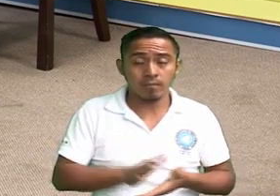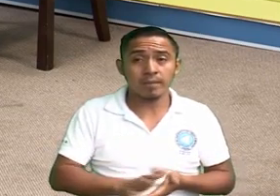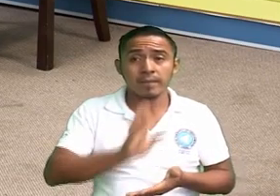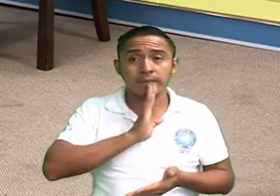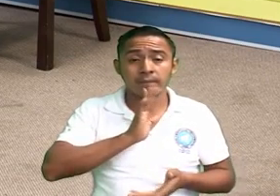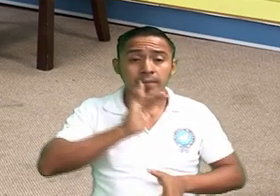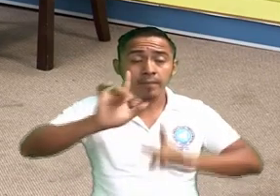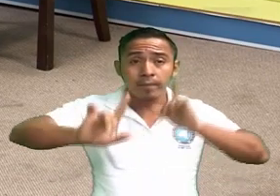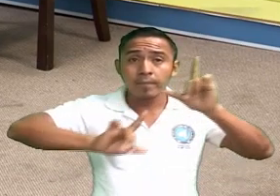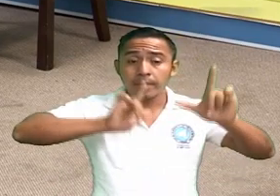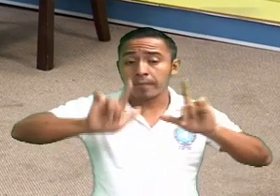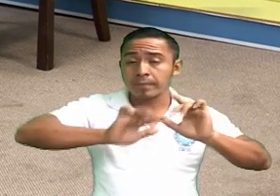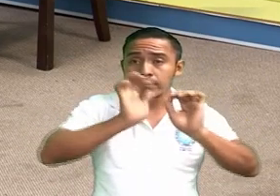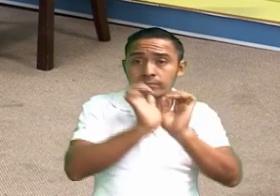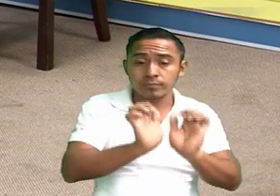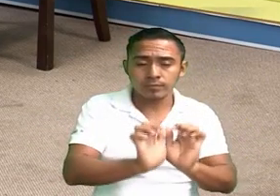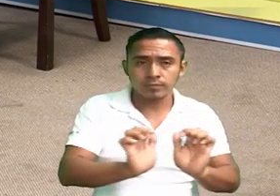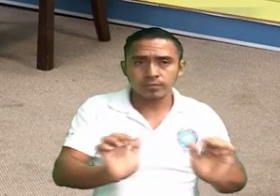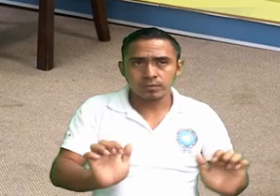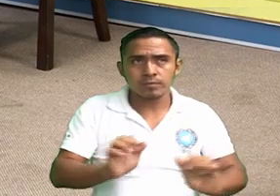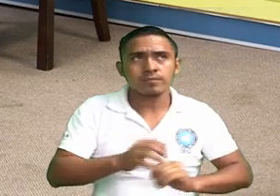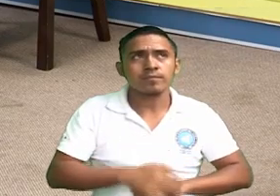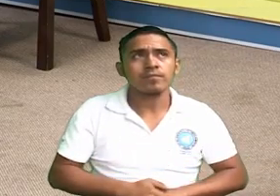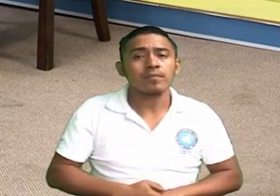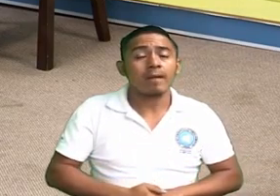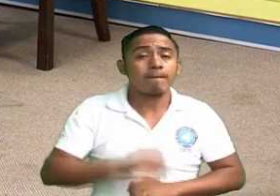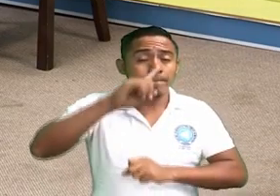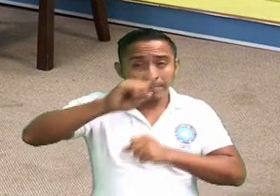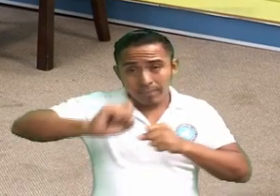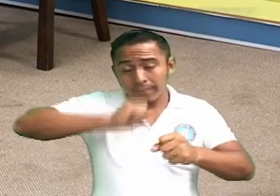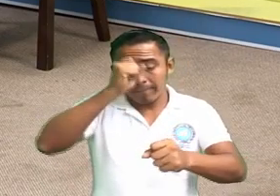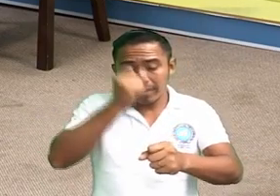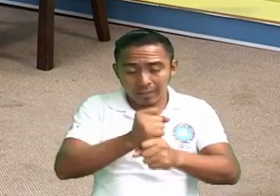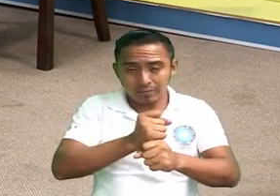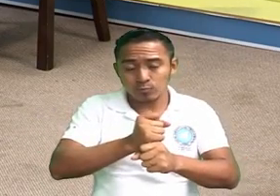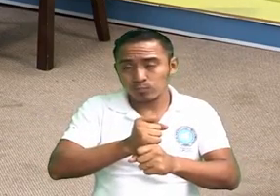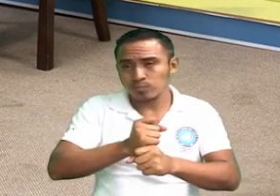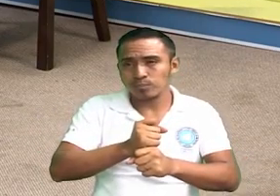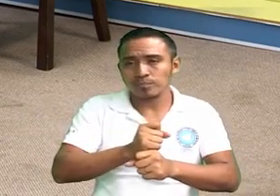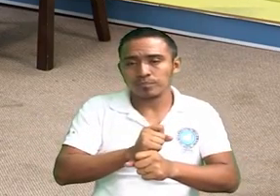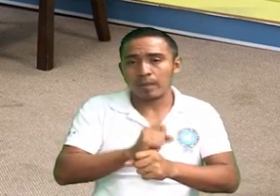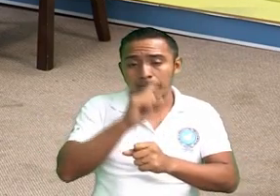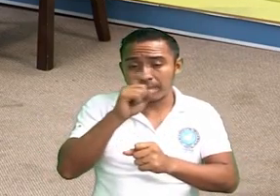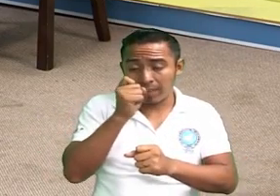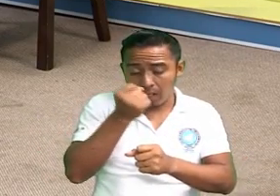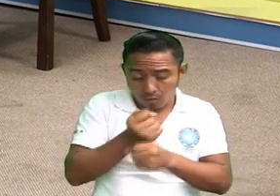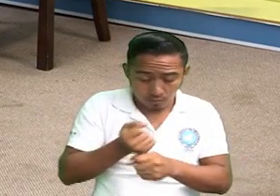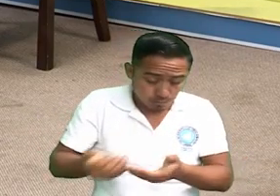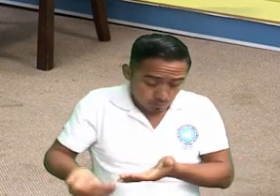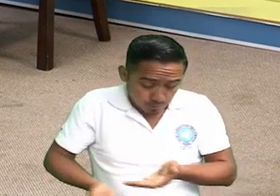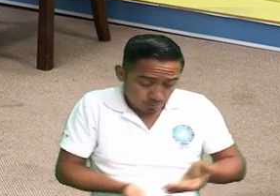problemas o un retraso en el lenguaje, licenciada? Bueno, para empezar,